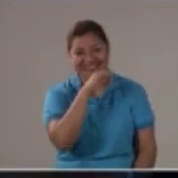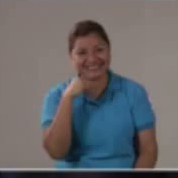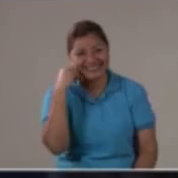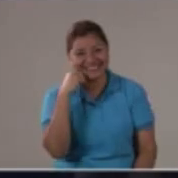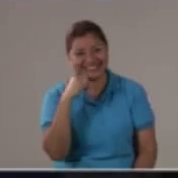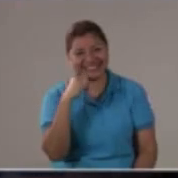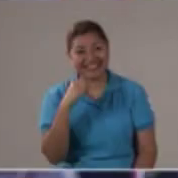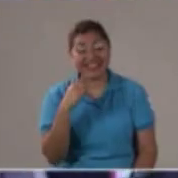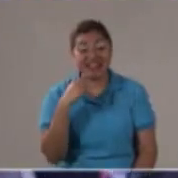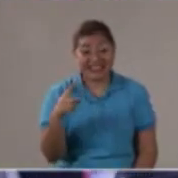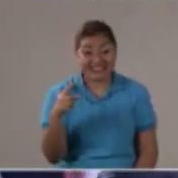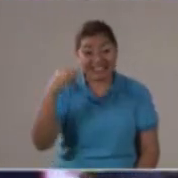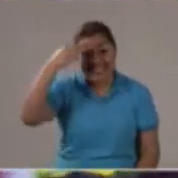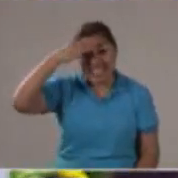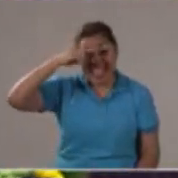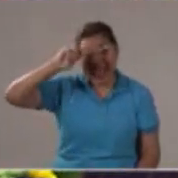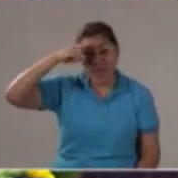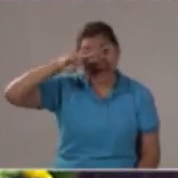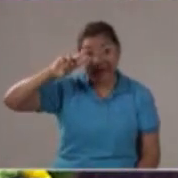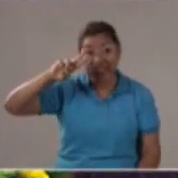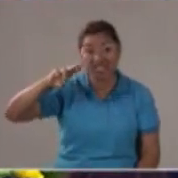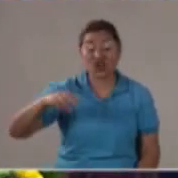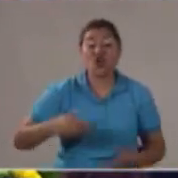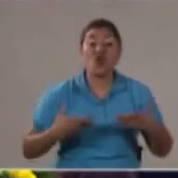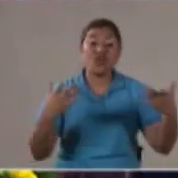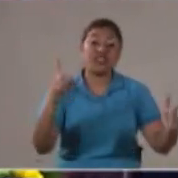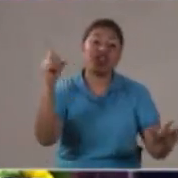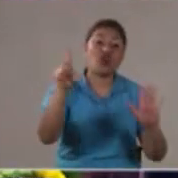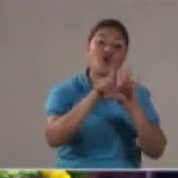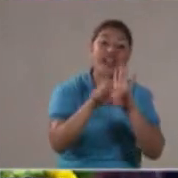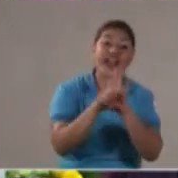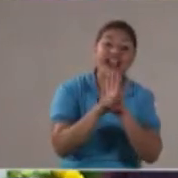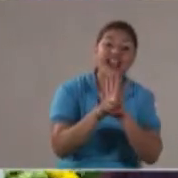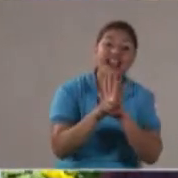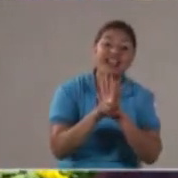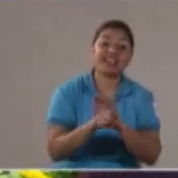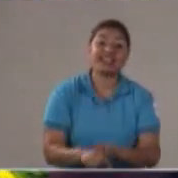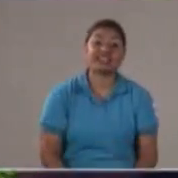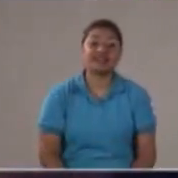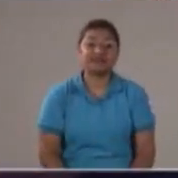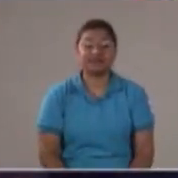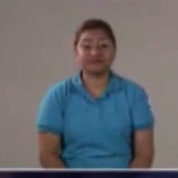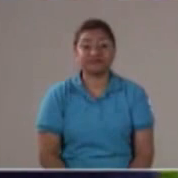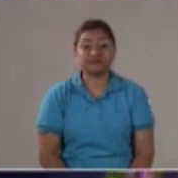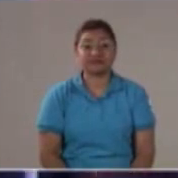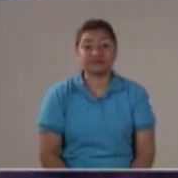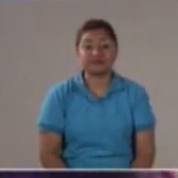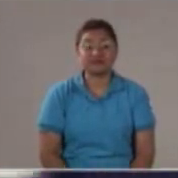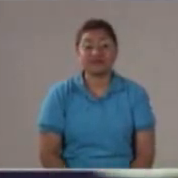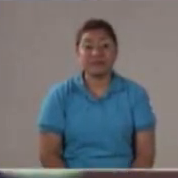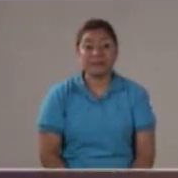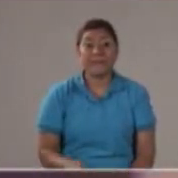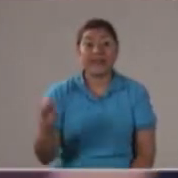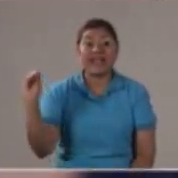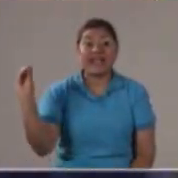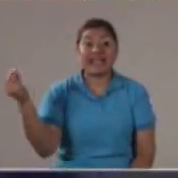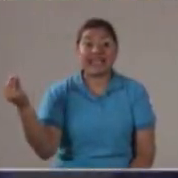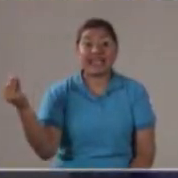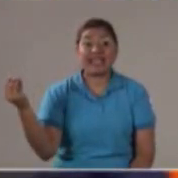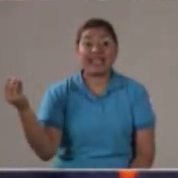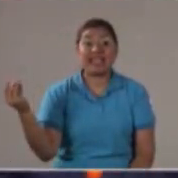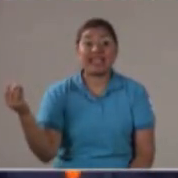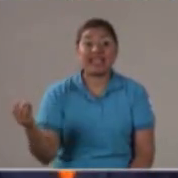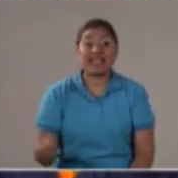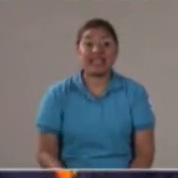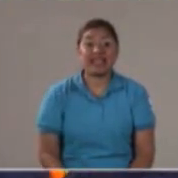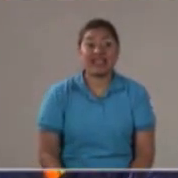En México dicen que acaban de plantear una ley que van a, no sé, ustedes hermanos que vienen de allá, dicen que son los que